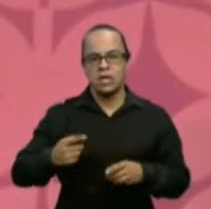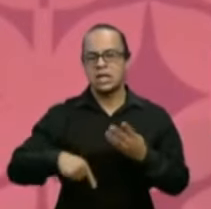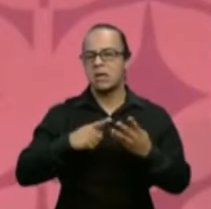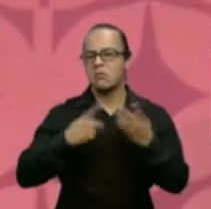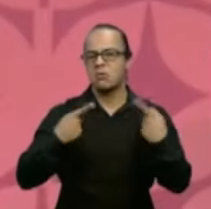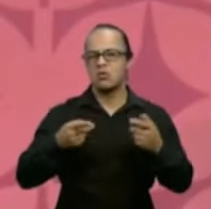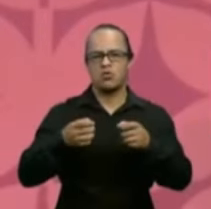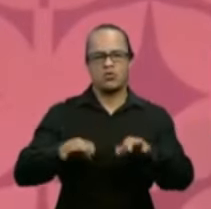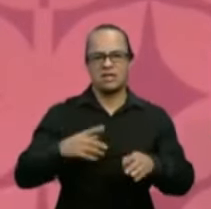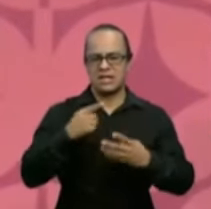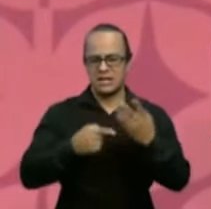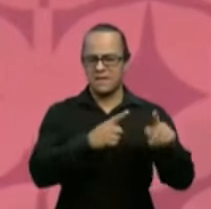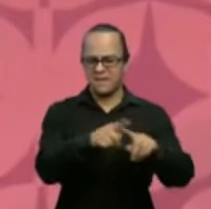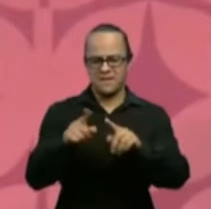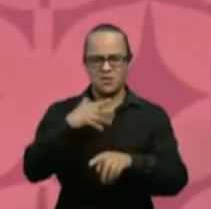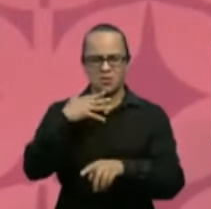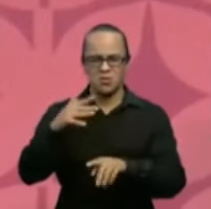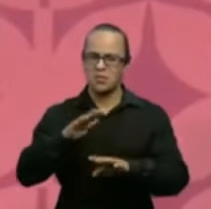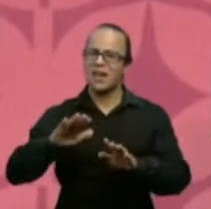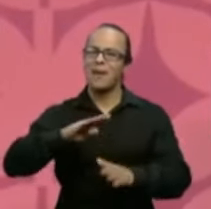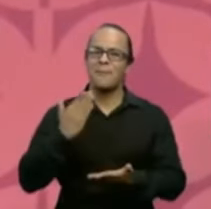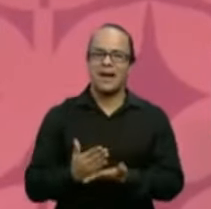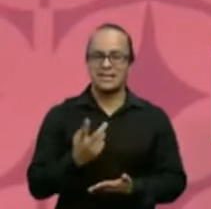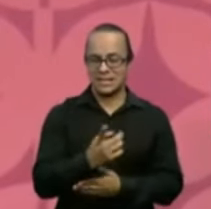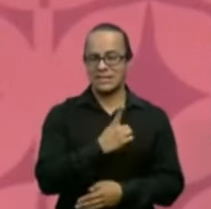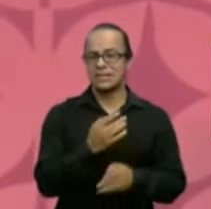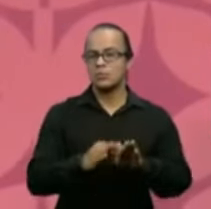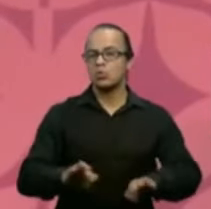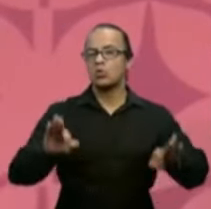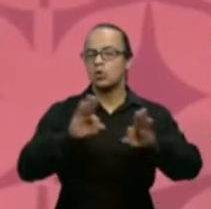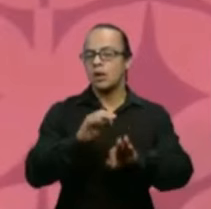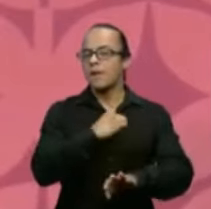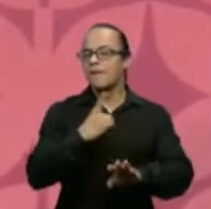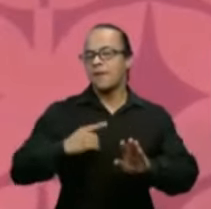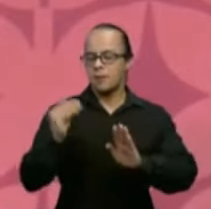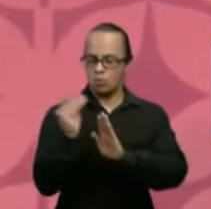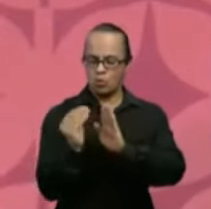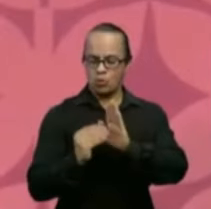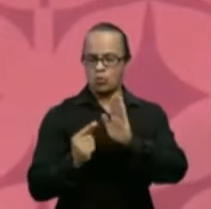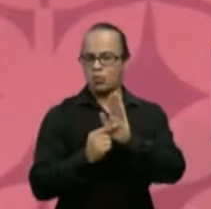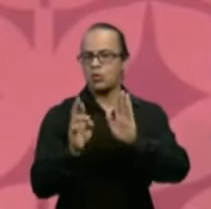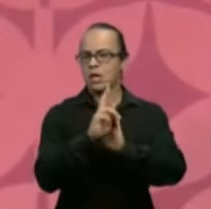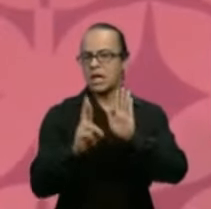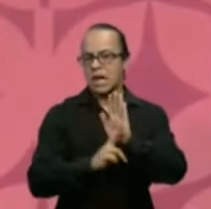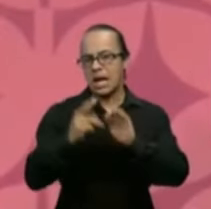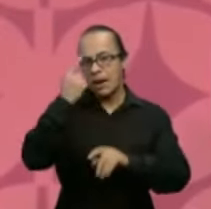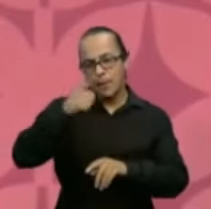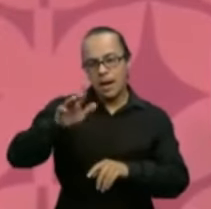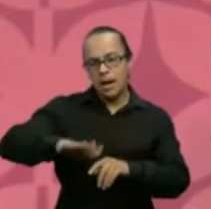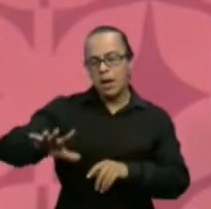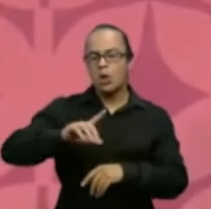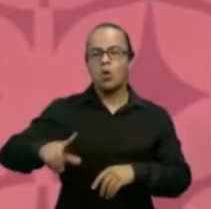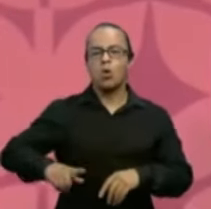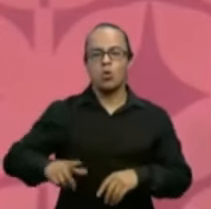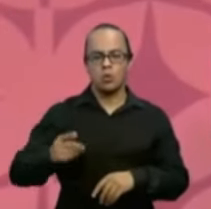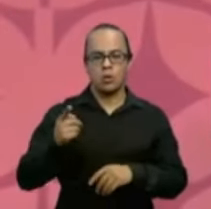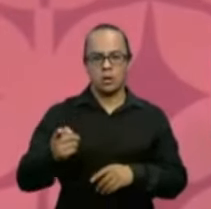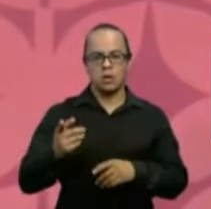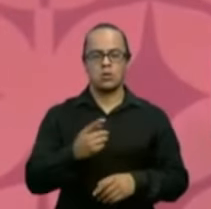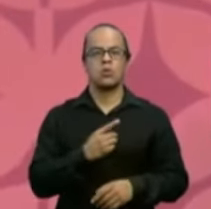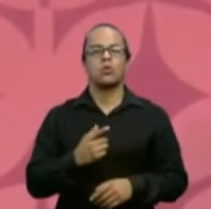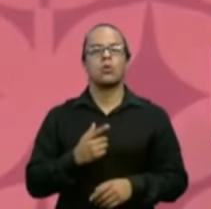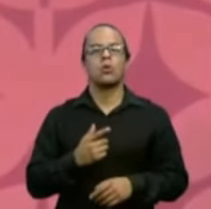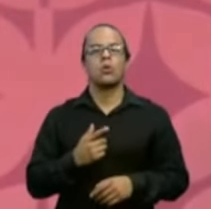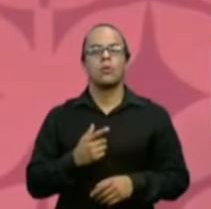públicos. Por ello es importante crear acciones en donde, por un lado, las autoridades gubernamentales se